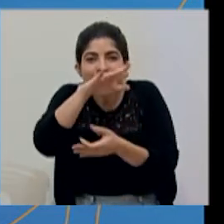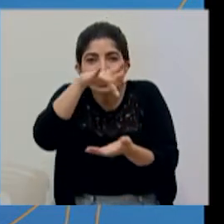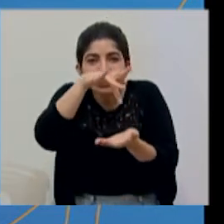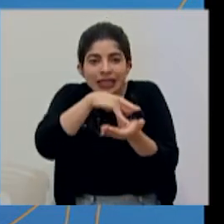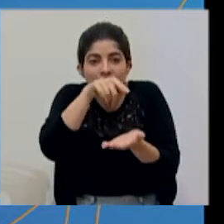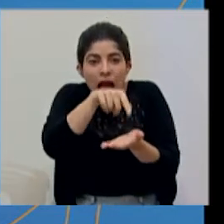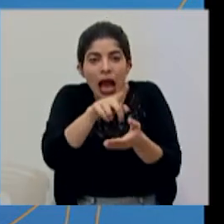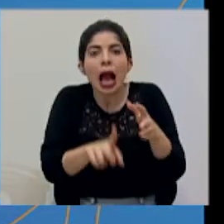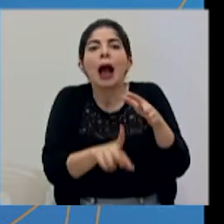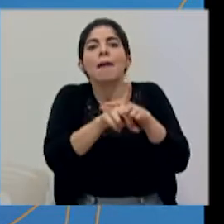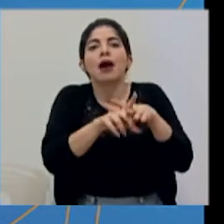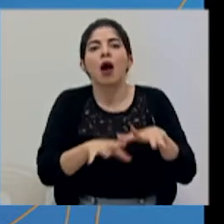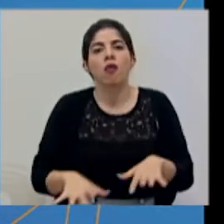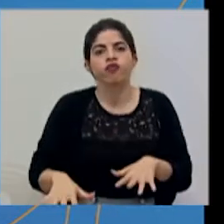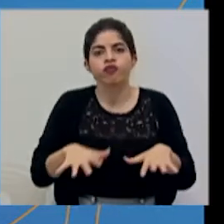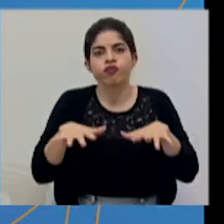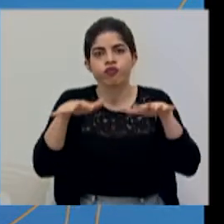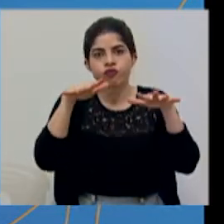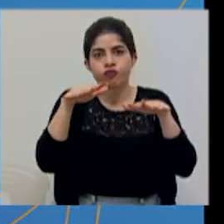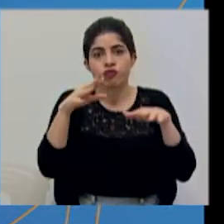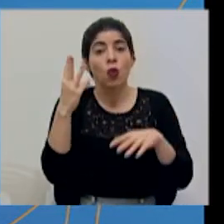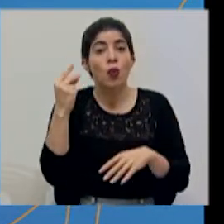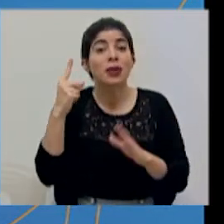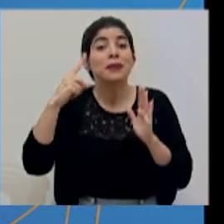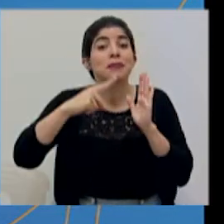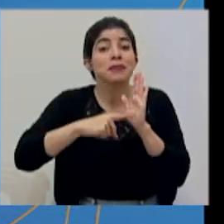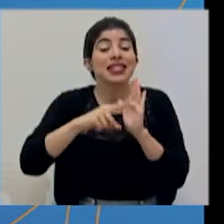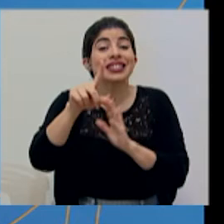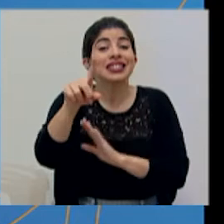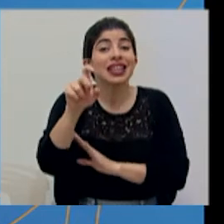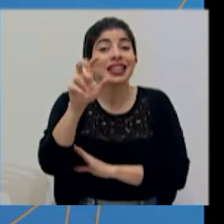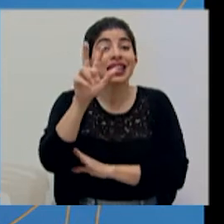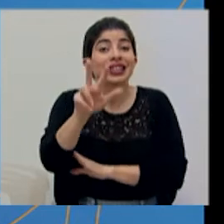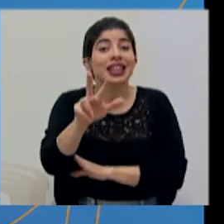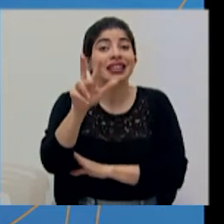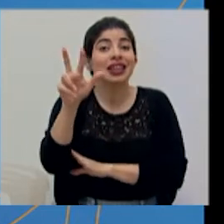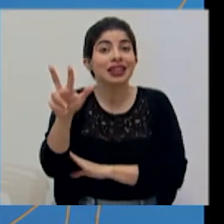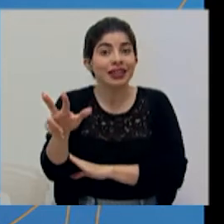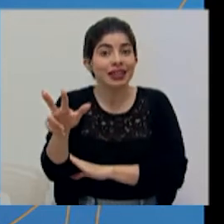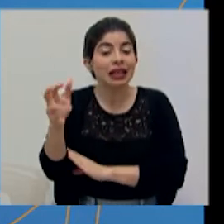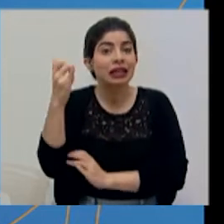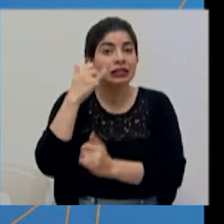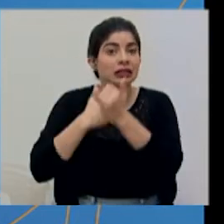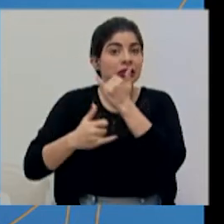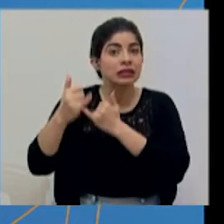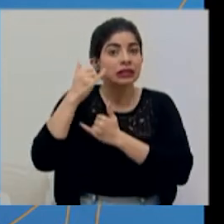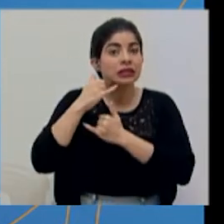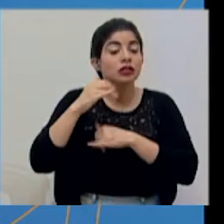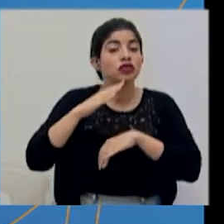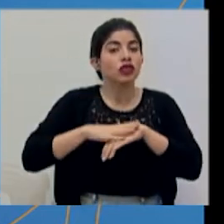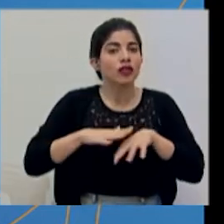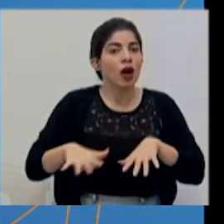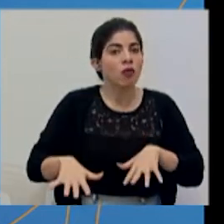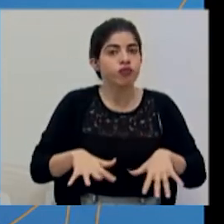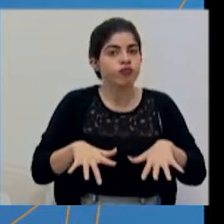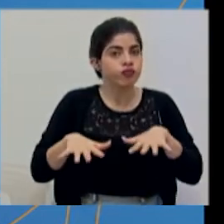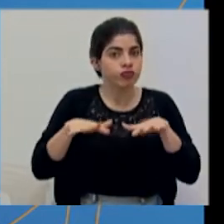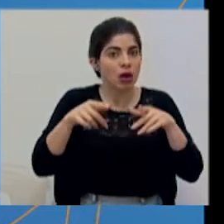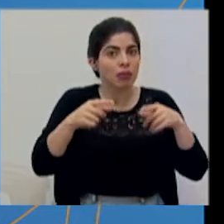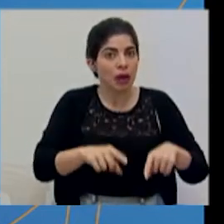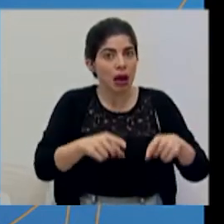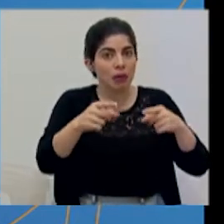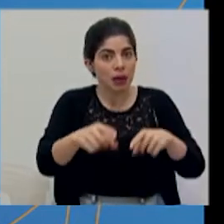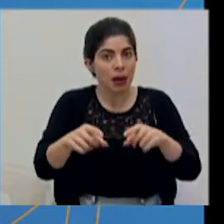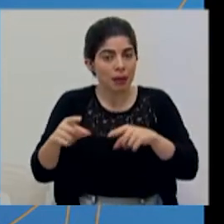diferentes reportes de inundaciones. Estamos hablando de 1.133 reportes de inundación que se presentaron y